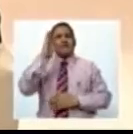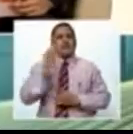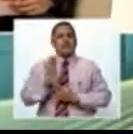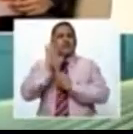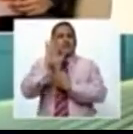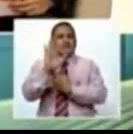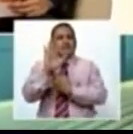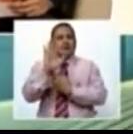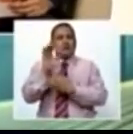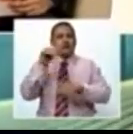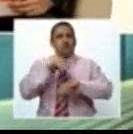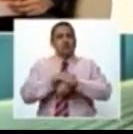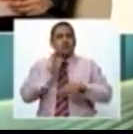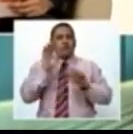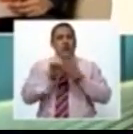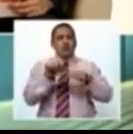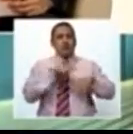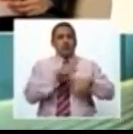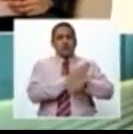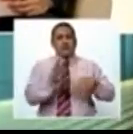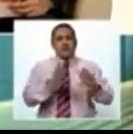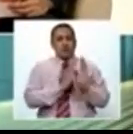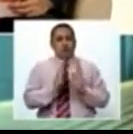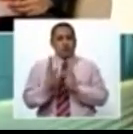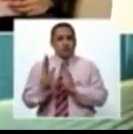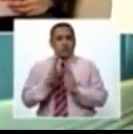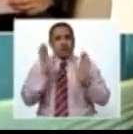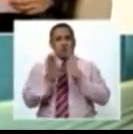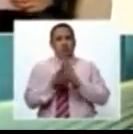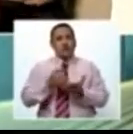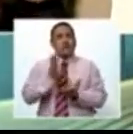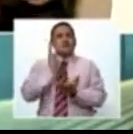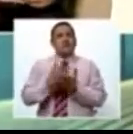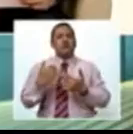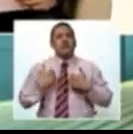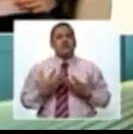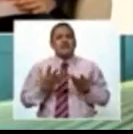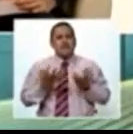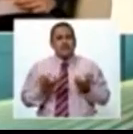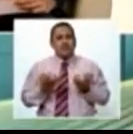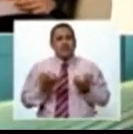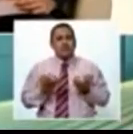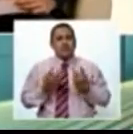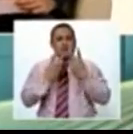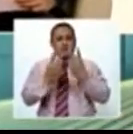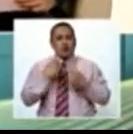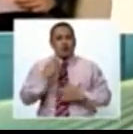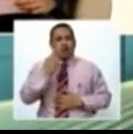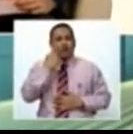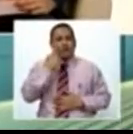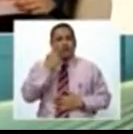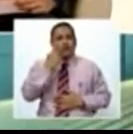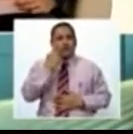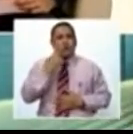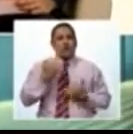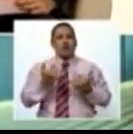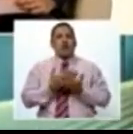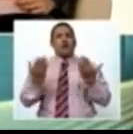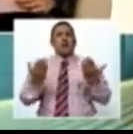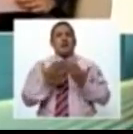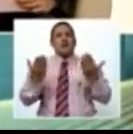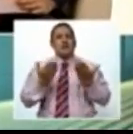establecido sobre el plazo razonable mediante una sentencia y quisiéramos ir conociendo cuáles son